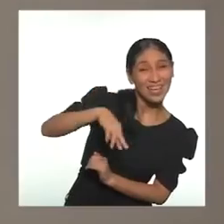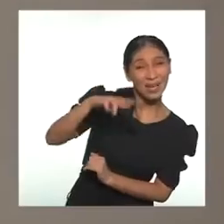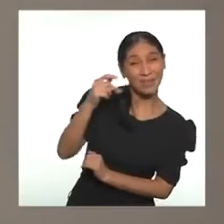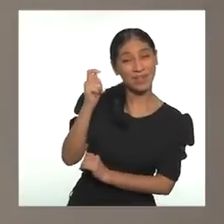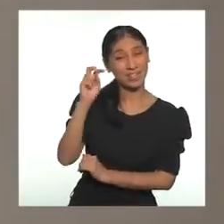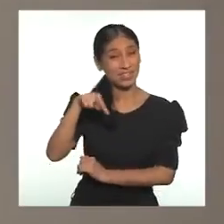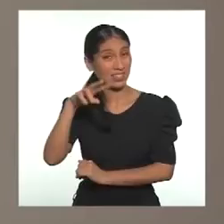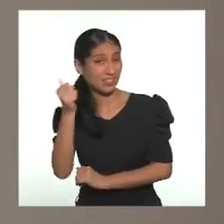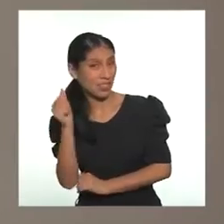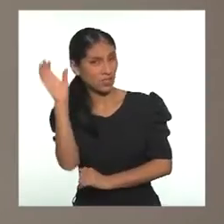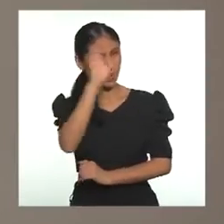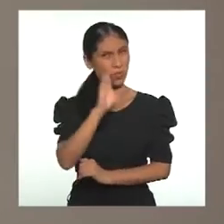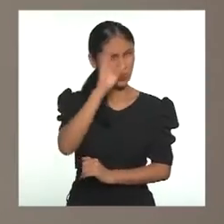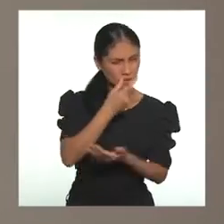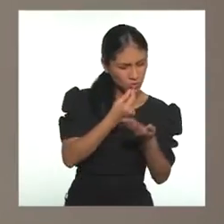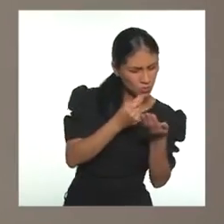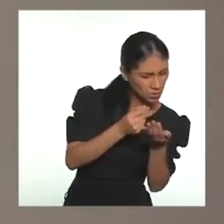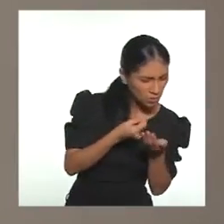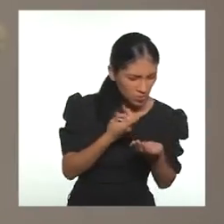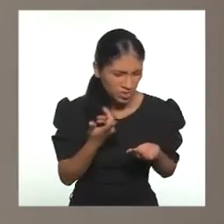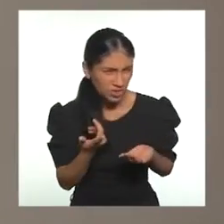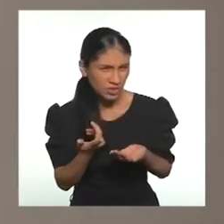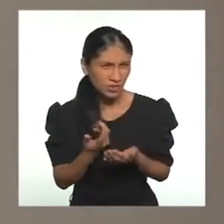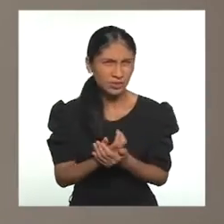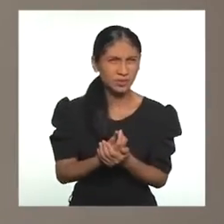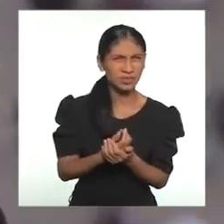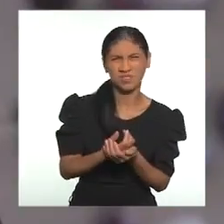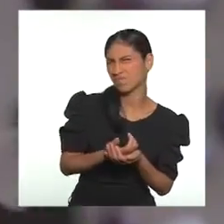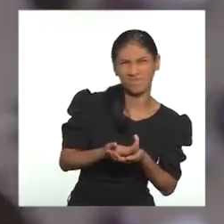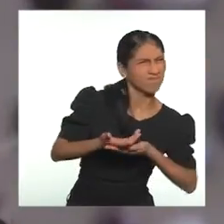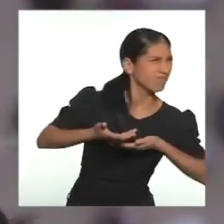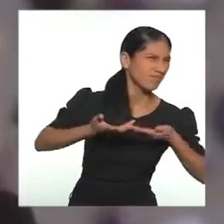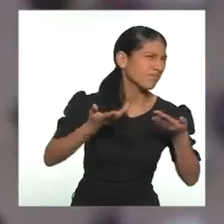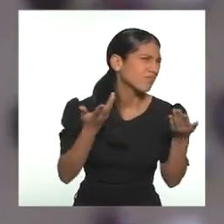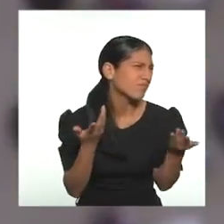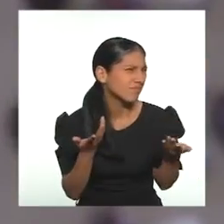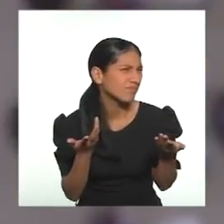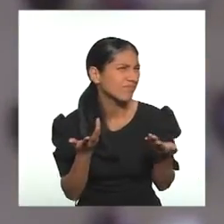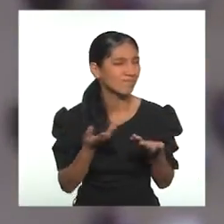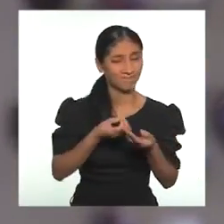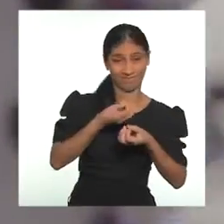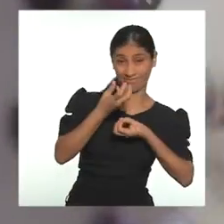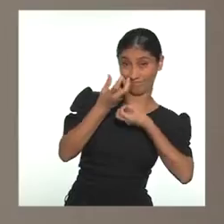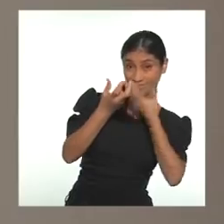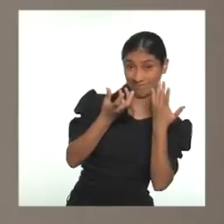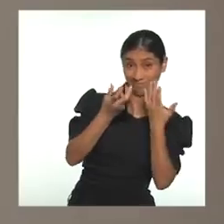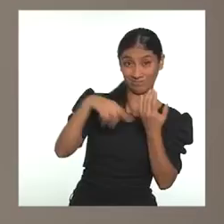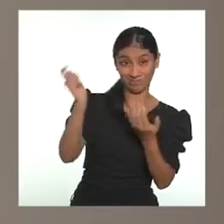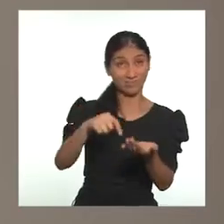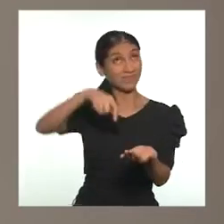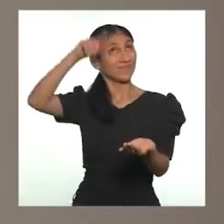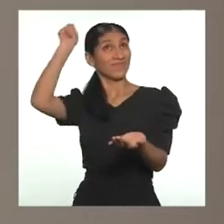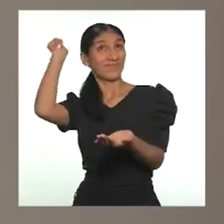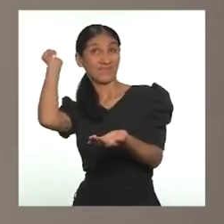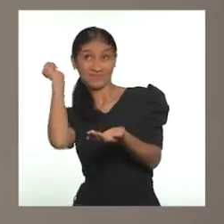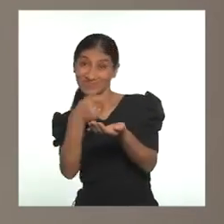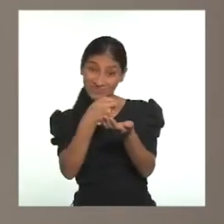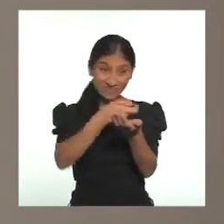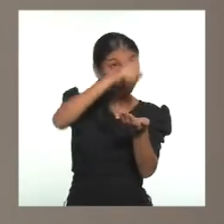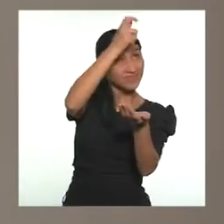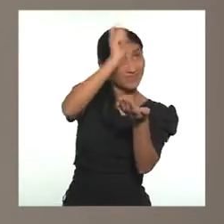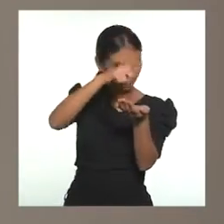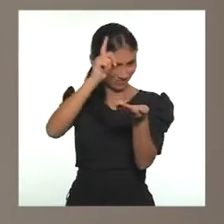¡Hola, Martina! Estoy buscando una moneda. ¿Para qué? Te cuento. La voy a